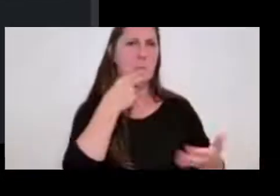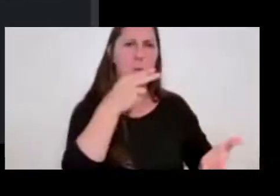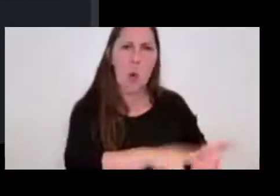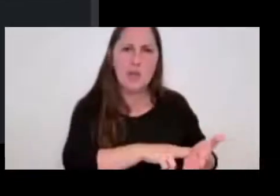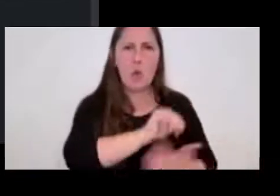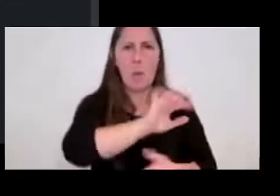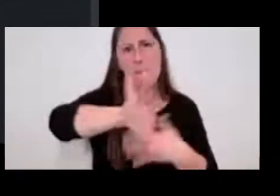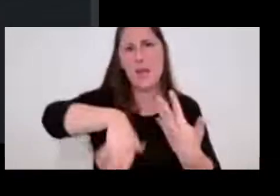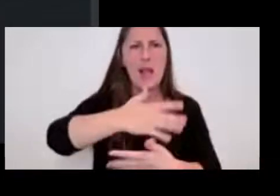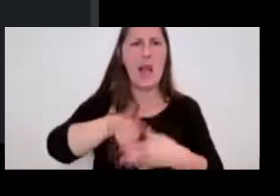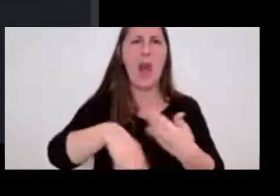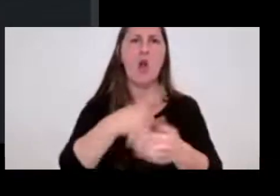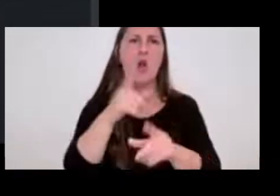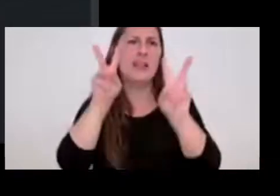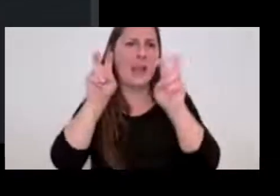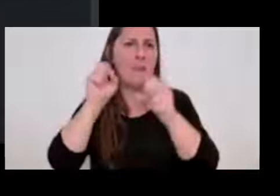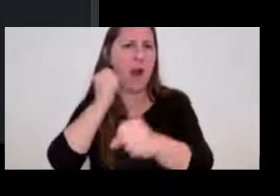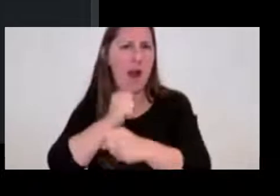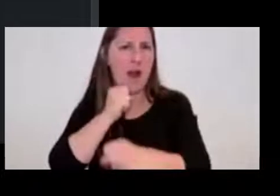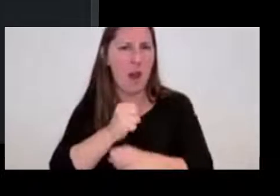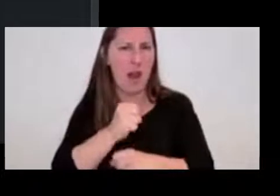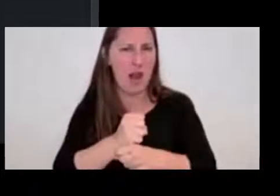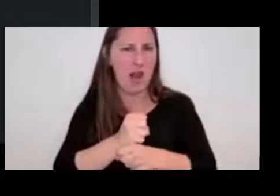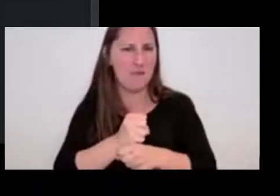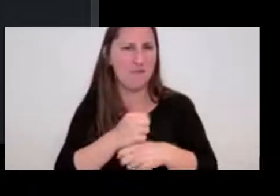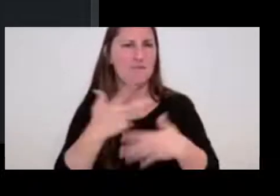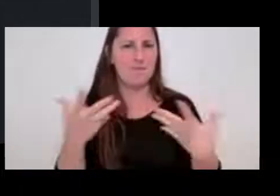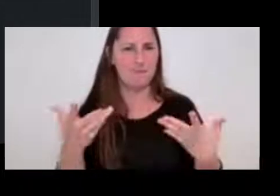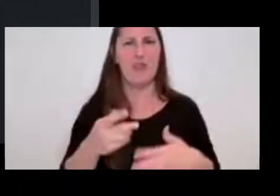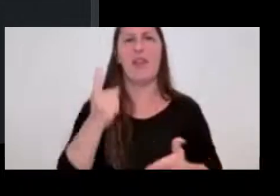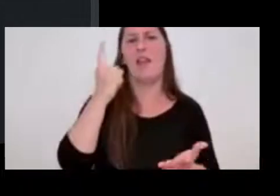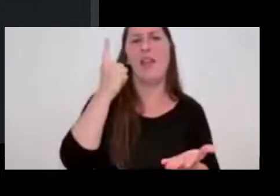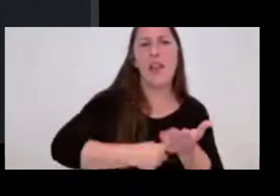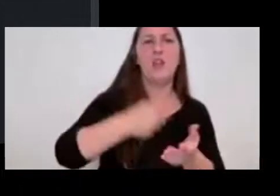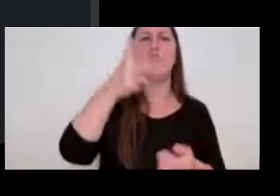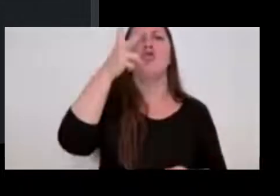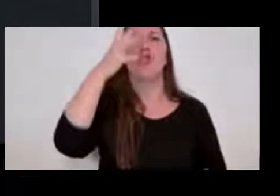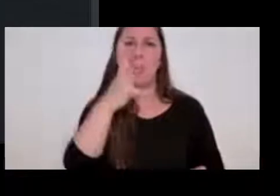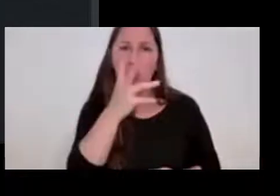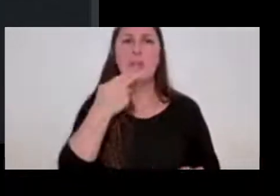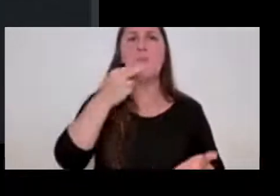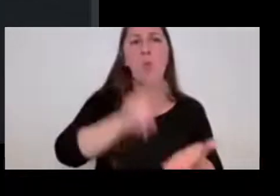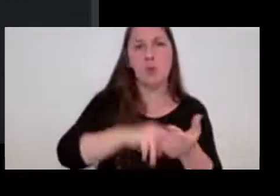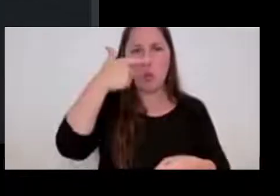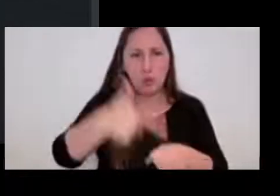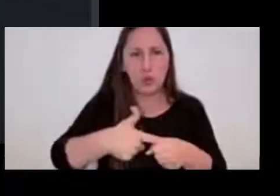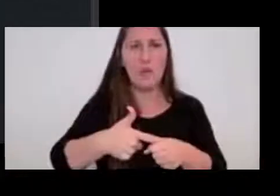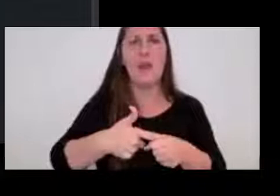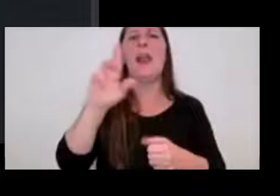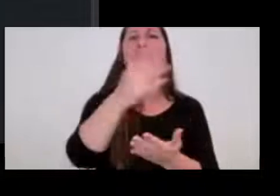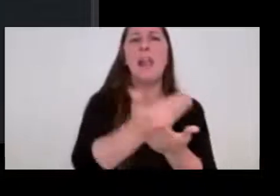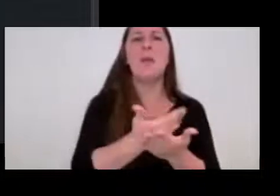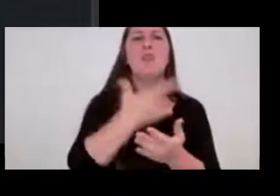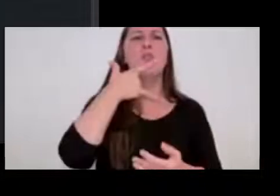las cuestiones laborales. Donde empezó el decreto 814, el impuesto a los combustibles, el régimen profesional del software, hoy ley